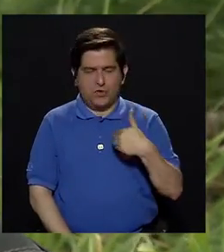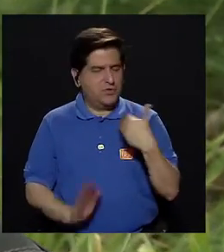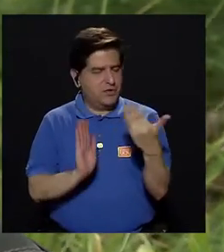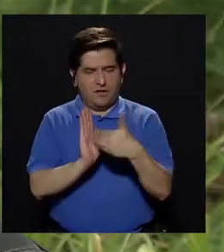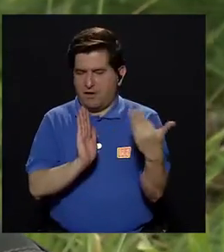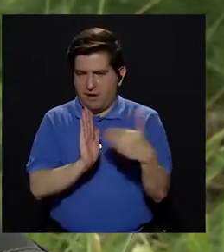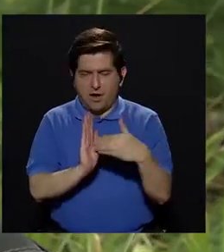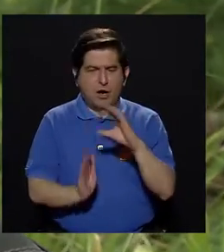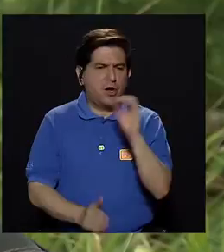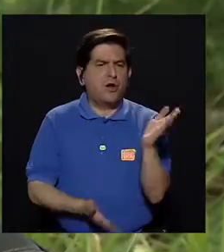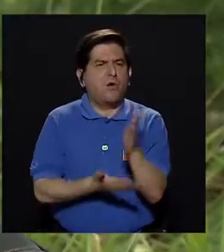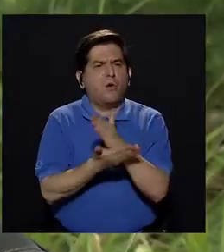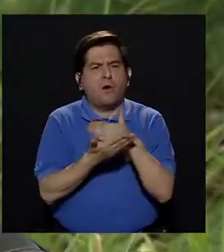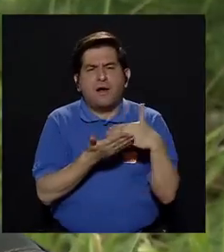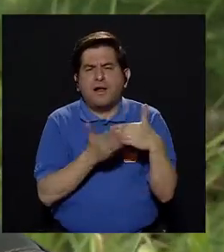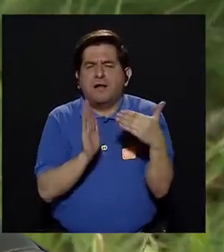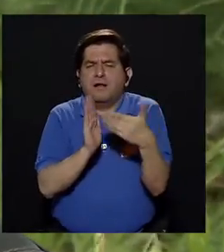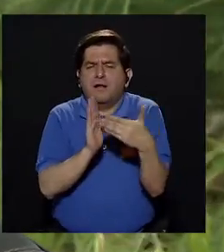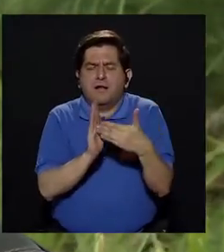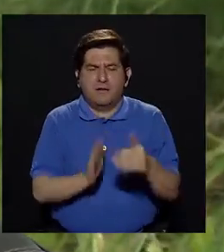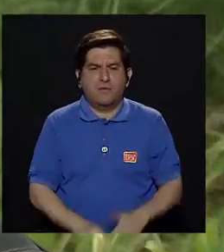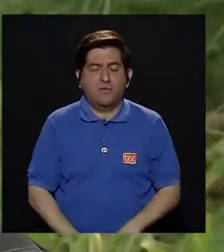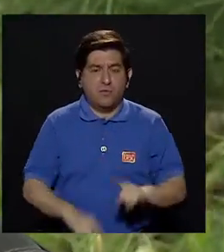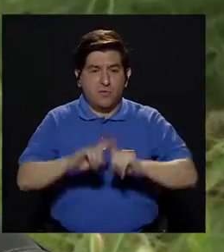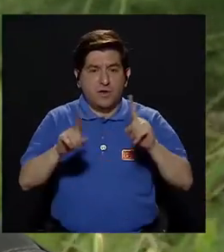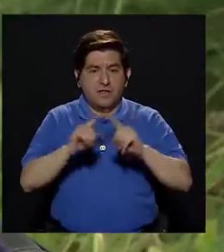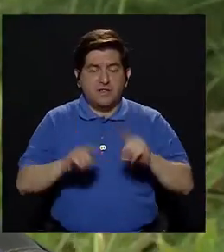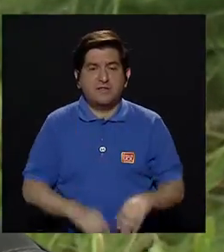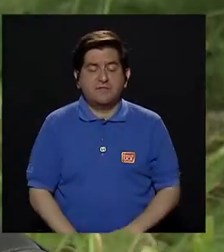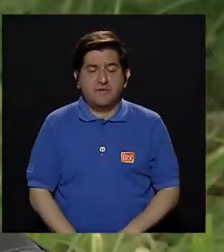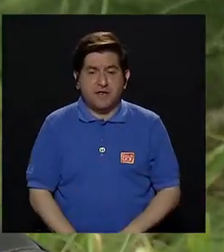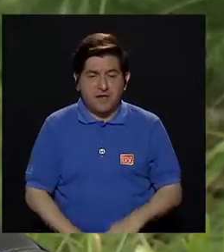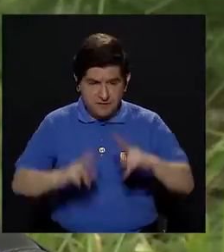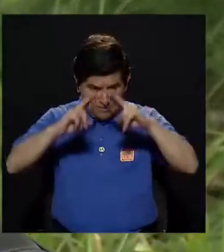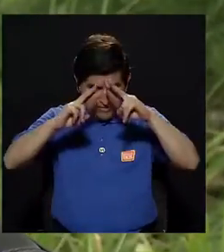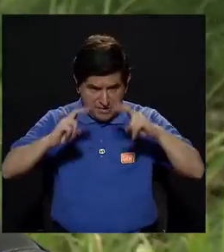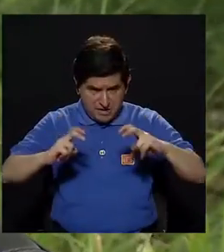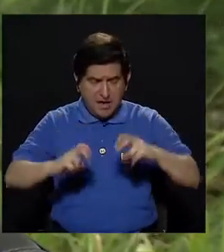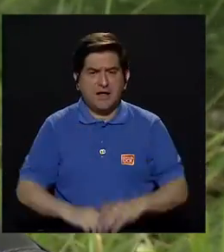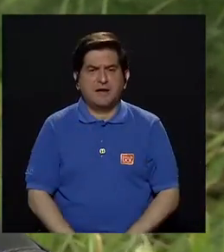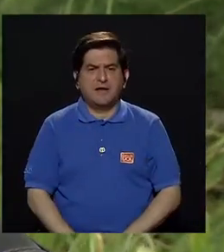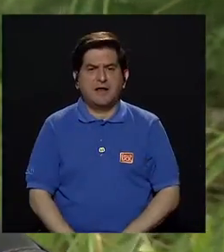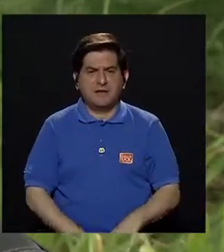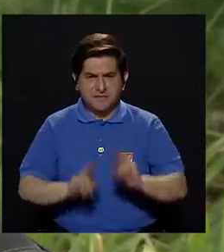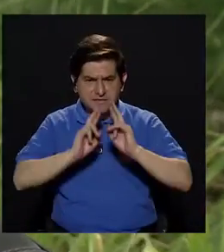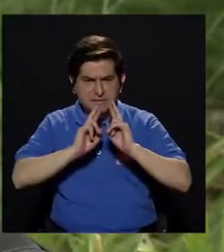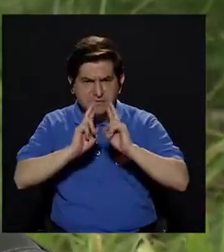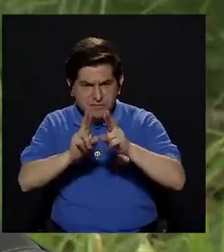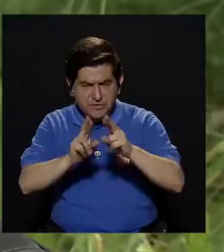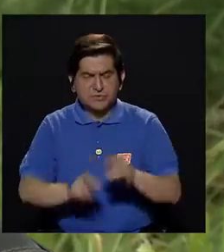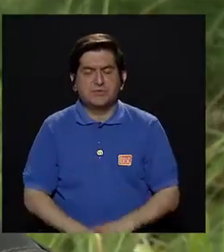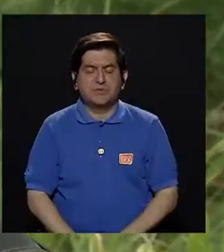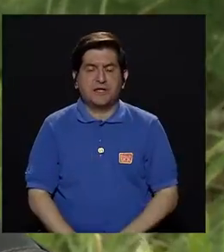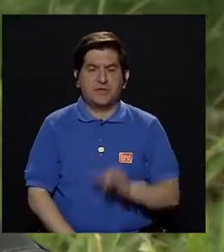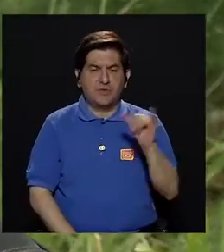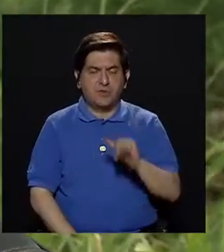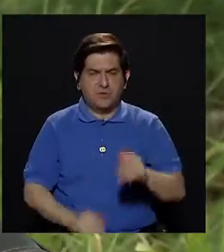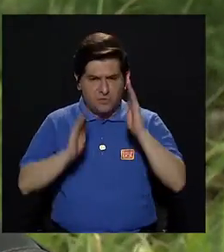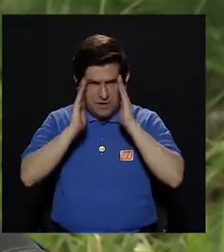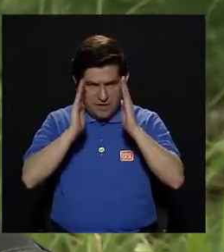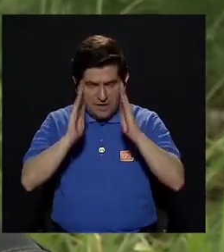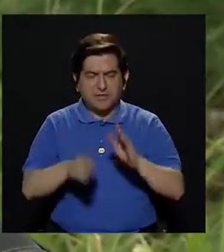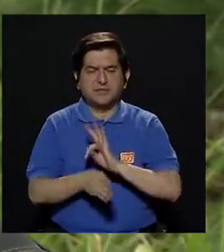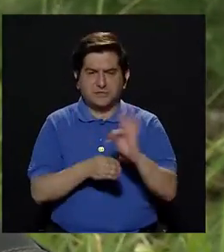ninguna lesión o sale con ciertas lesiones, para eso hay flujogramas diferentes, se le dé seguimiento, ¿verdad? Y se le haga